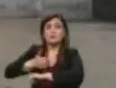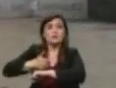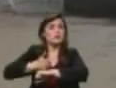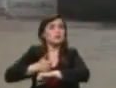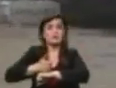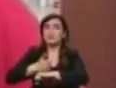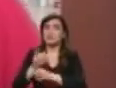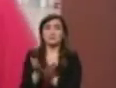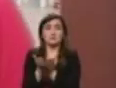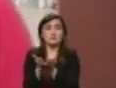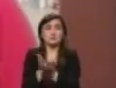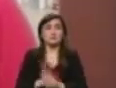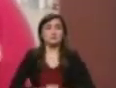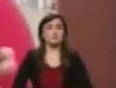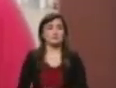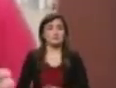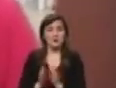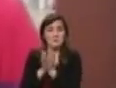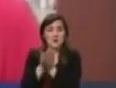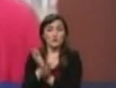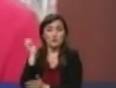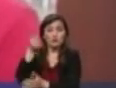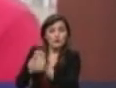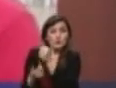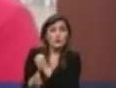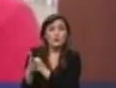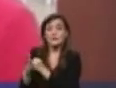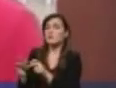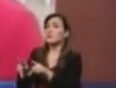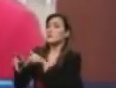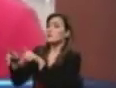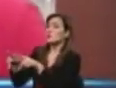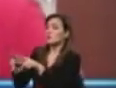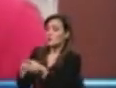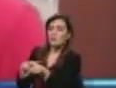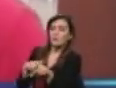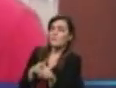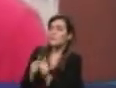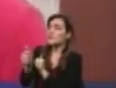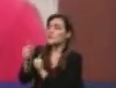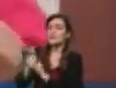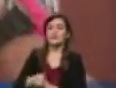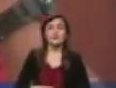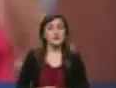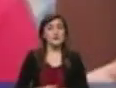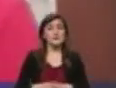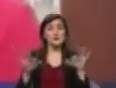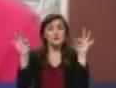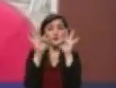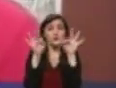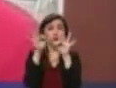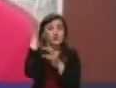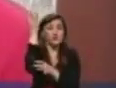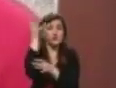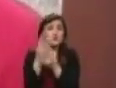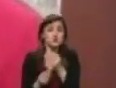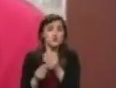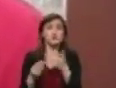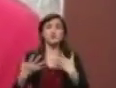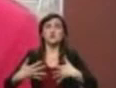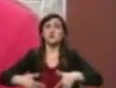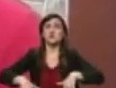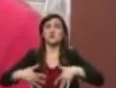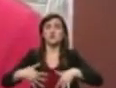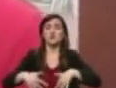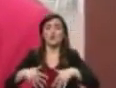autorización correspondiente. El barco pesquero pidió permiso para cruzar, pero con una falla eléctrica no pudieron cruzar por donde debidamente tenían que hacerlo.